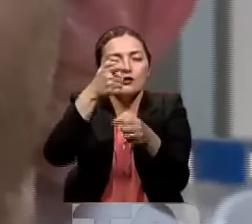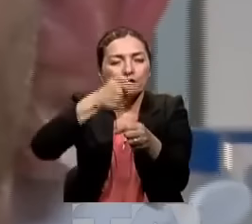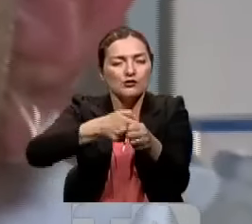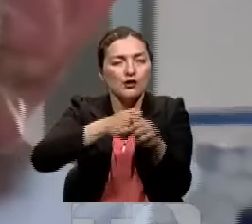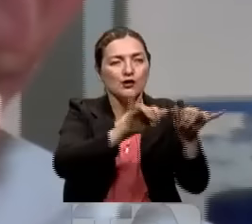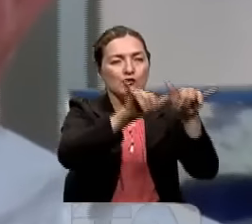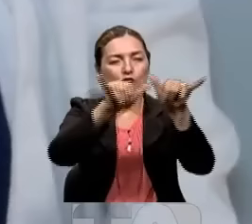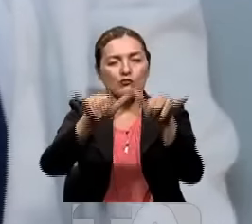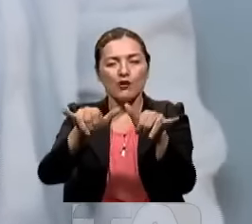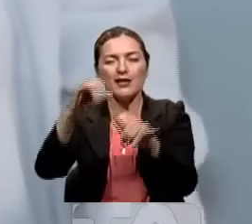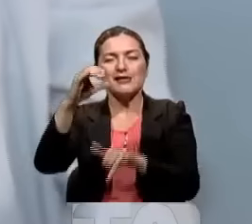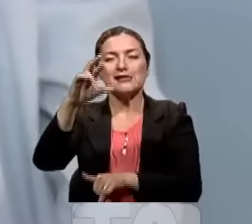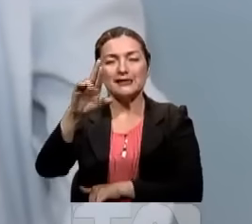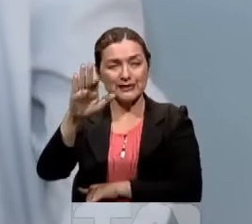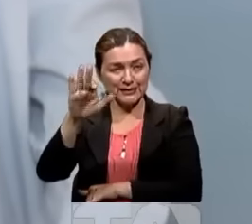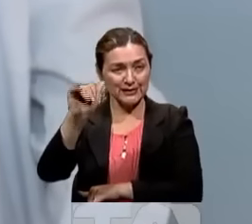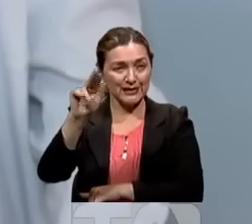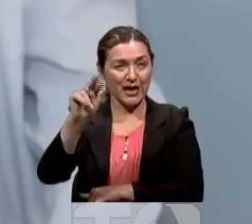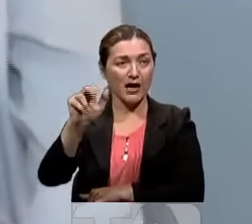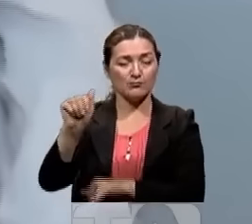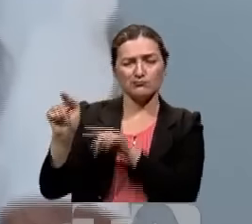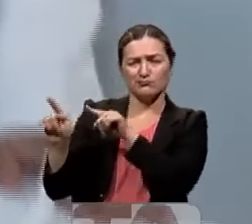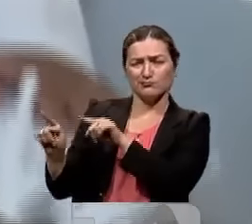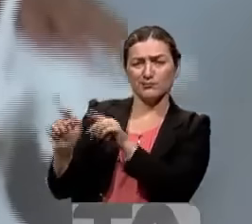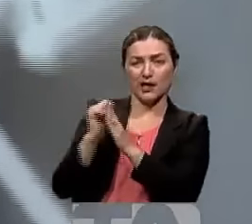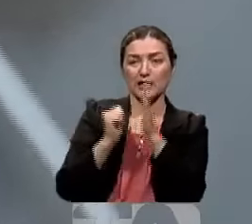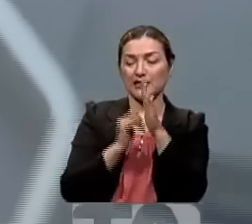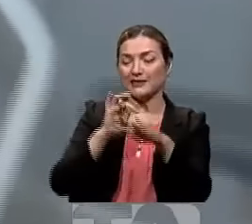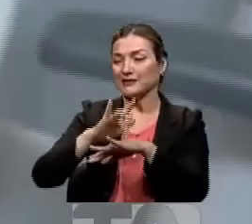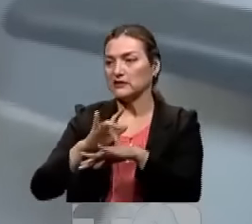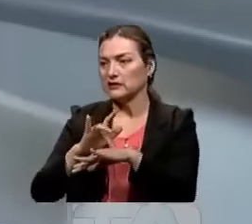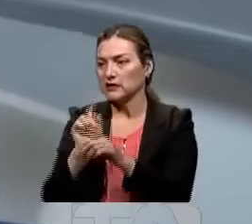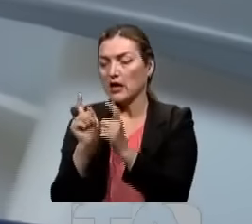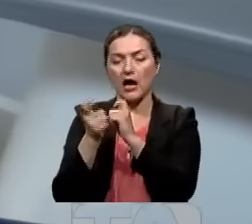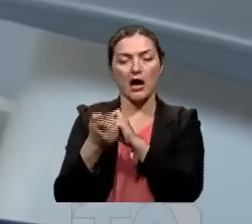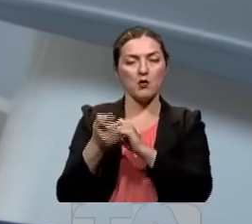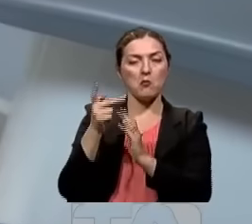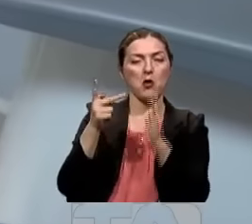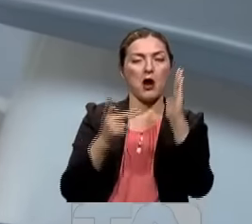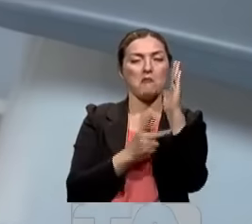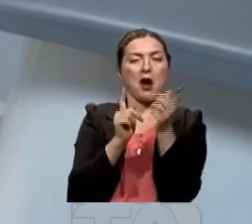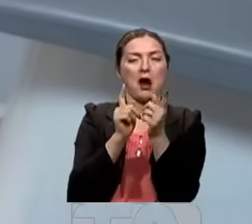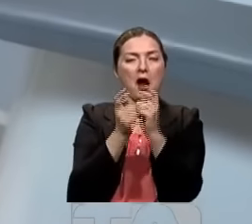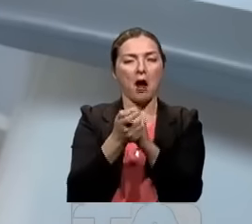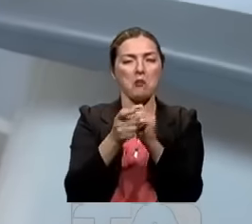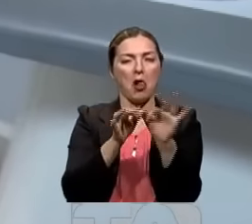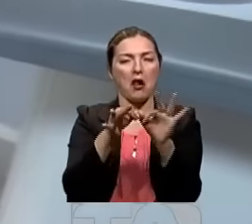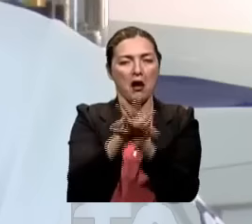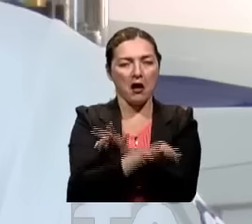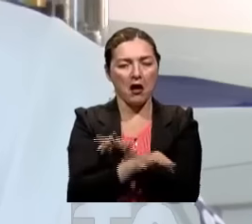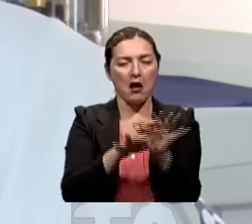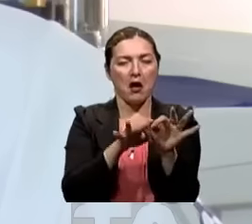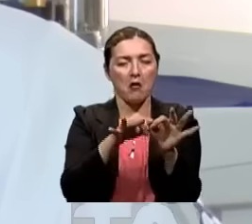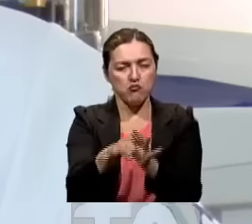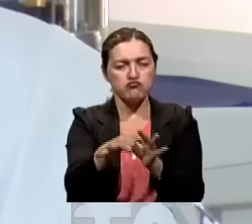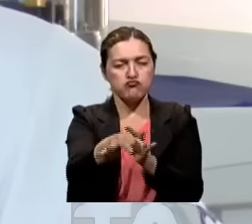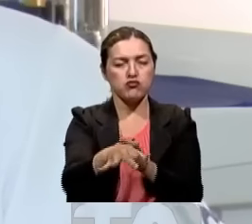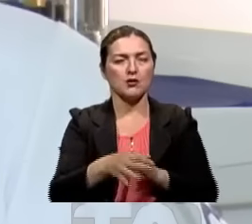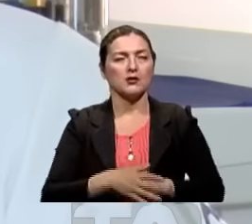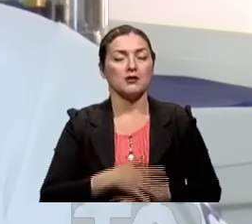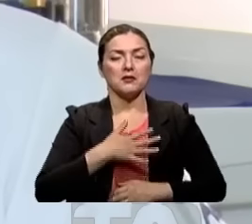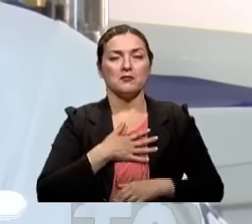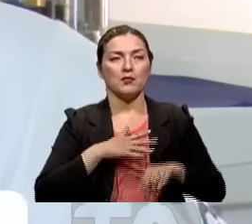para Cristian, quien diariamente tiene que reagendar las citas que tenía programadas desde hace un mes. En el caso de mi